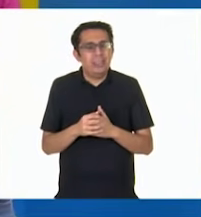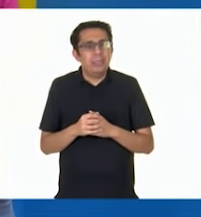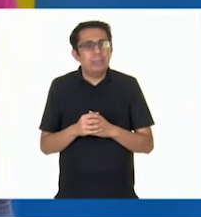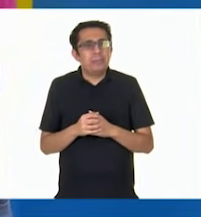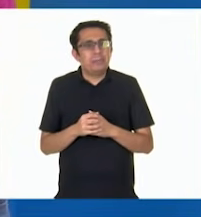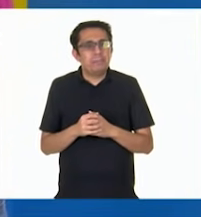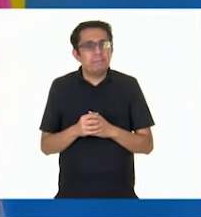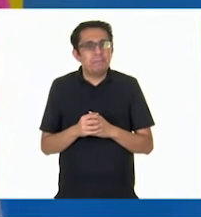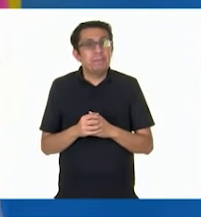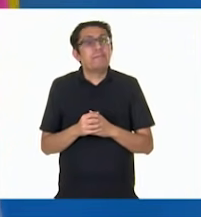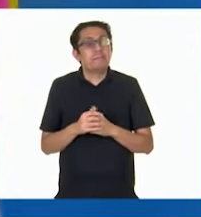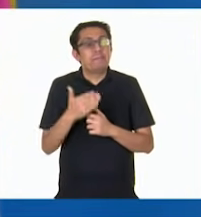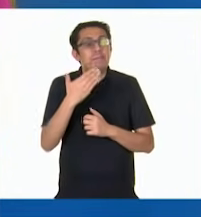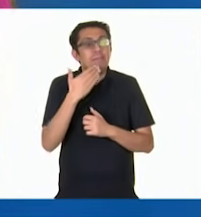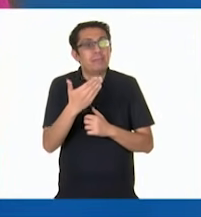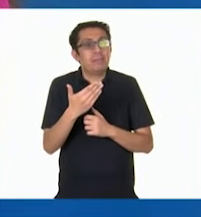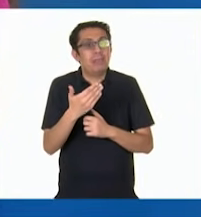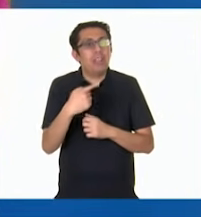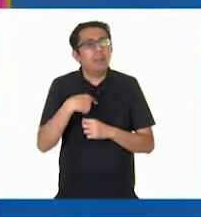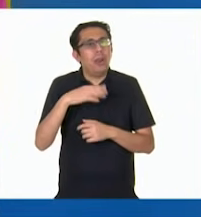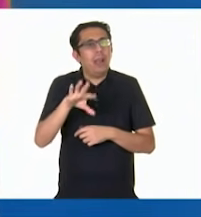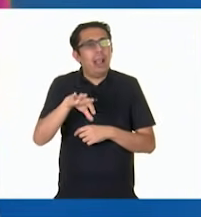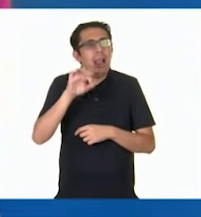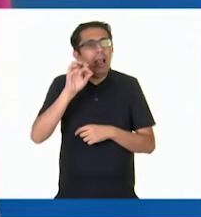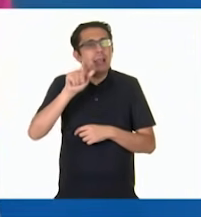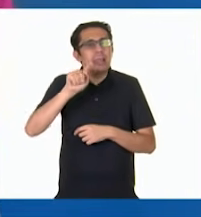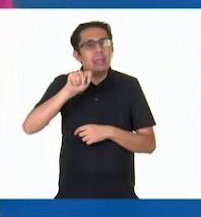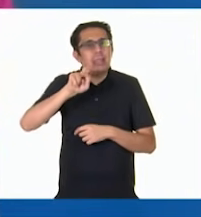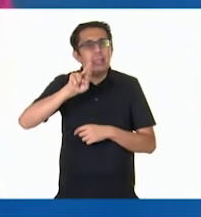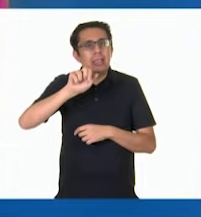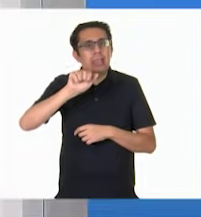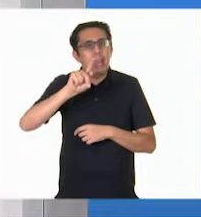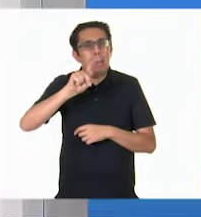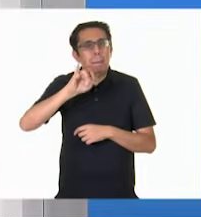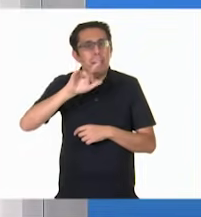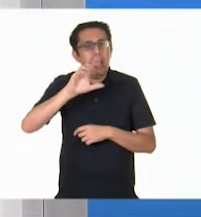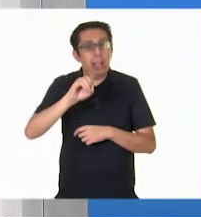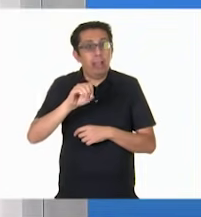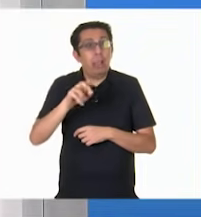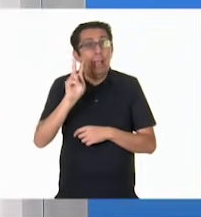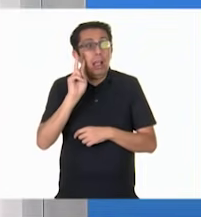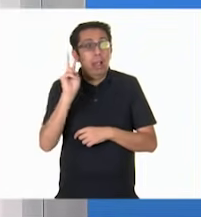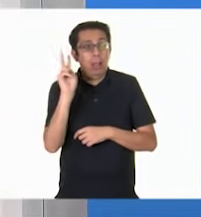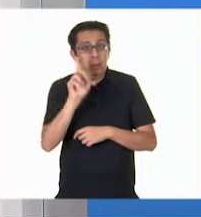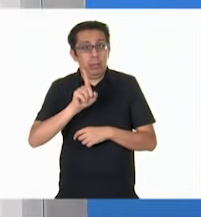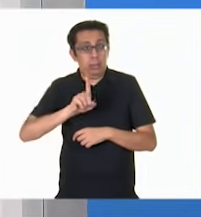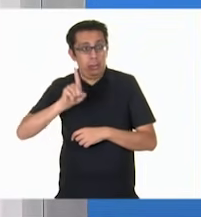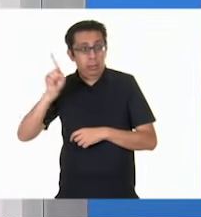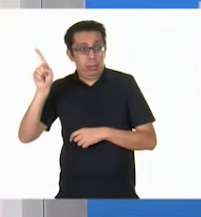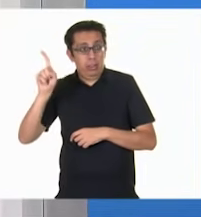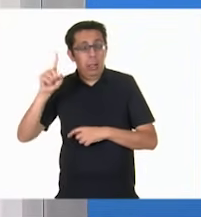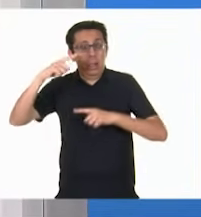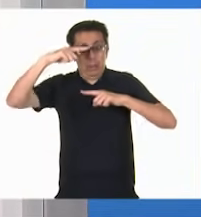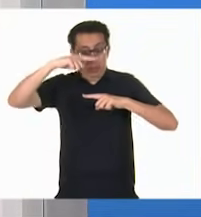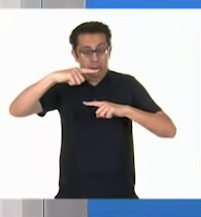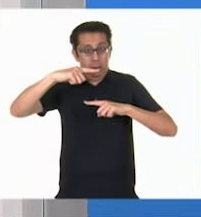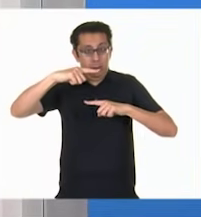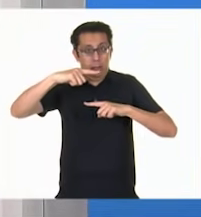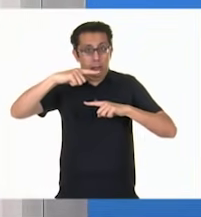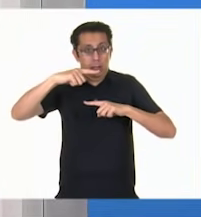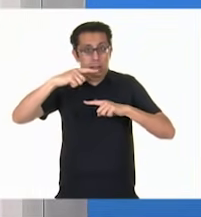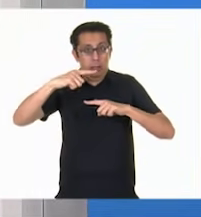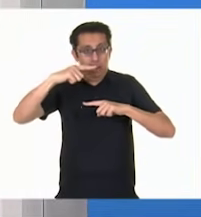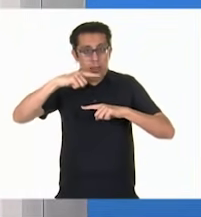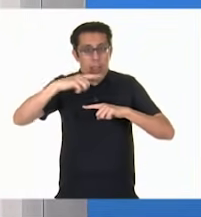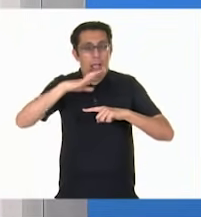Muy bien, Jenny. Elegí un trapecio. Y aquí se puede ver que estos son sus lados paralelos.